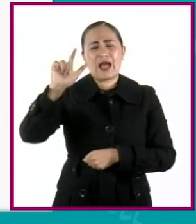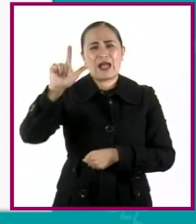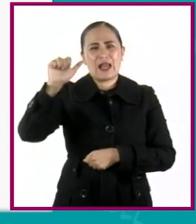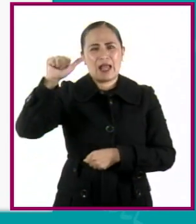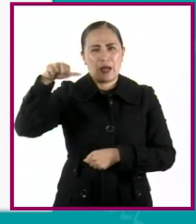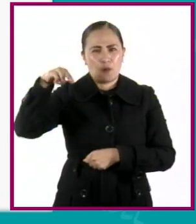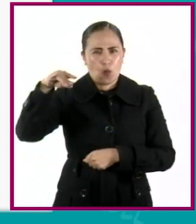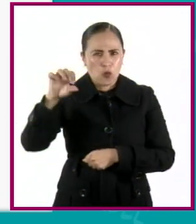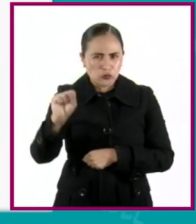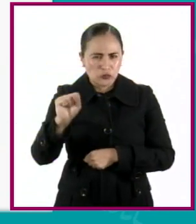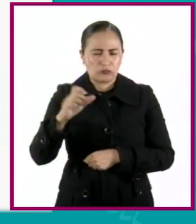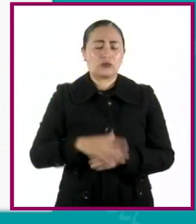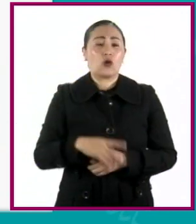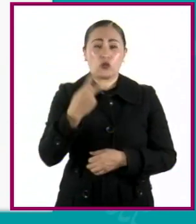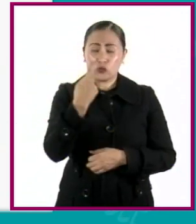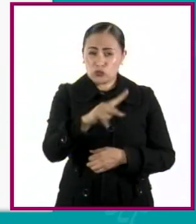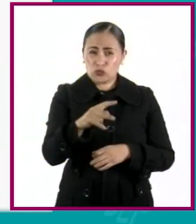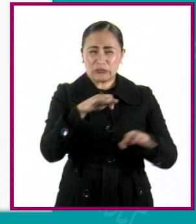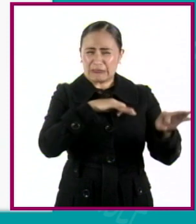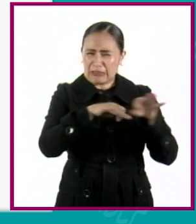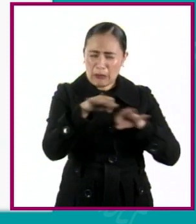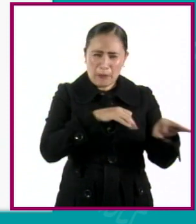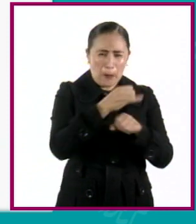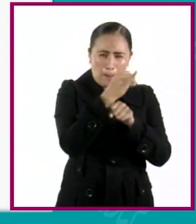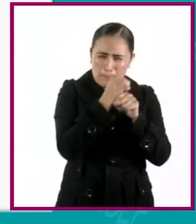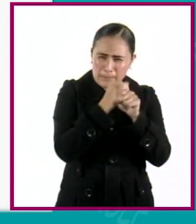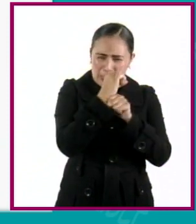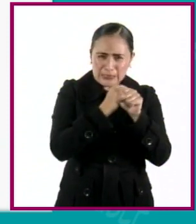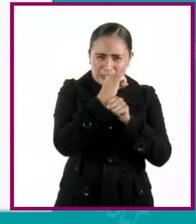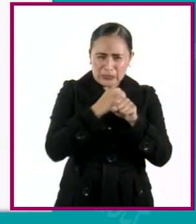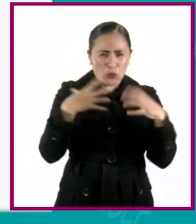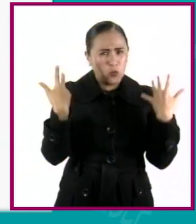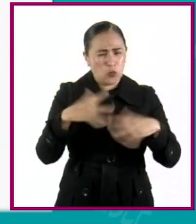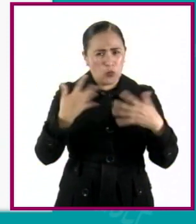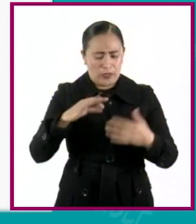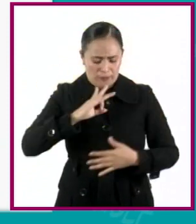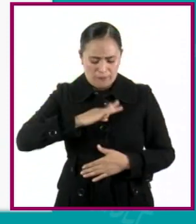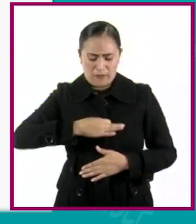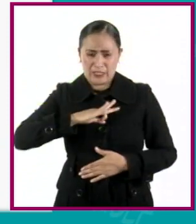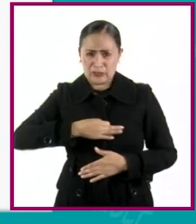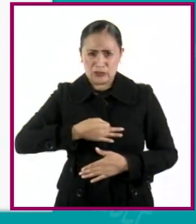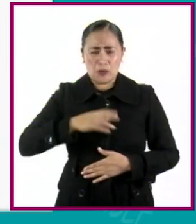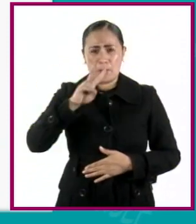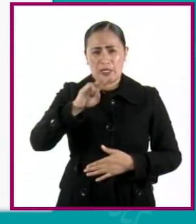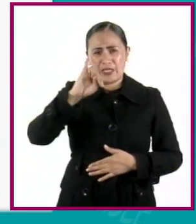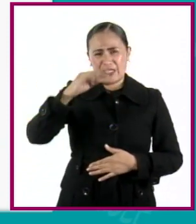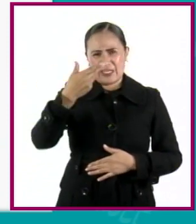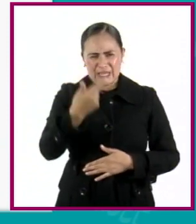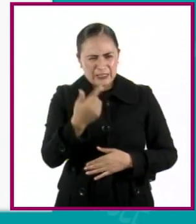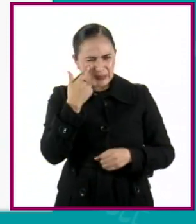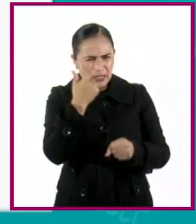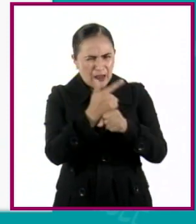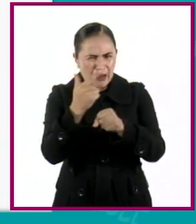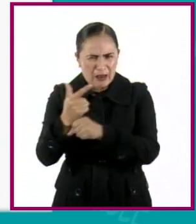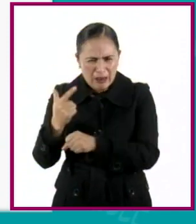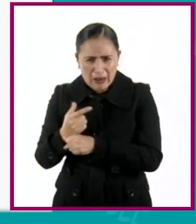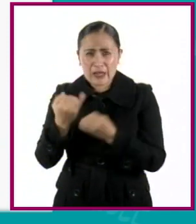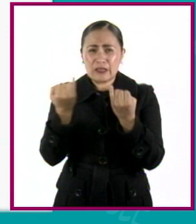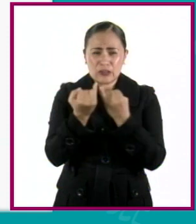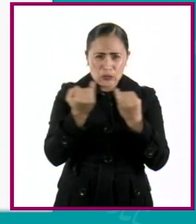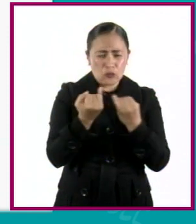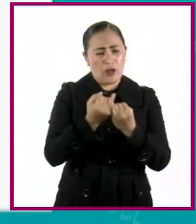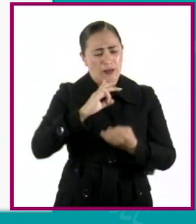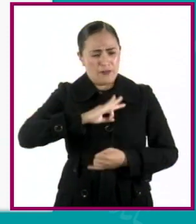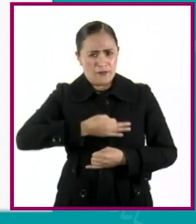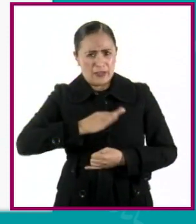ha dilucidado muchas características de la infección por VIH, incluida la necesidad de tratar la